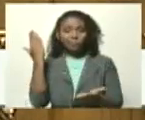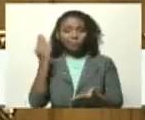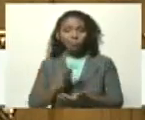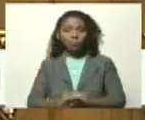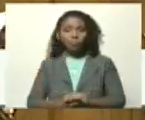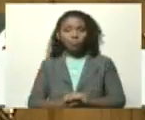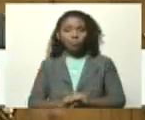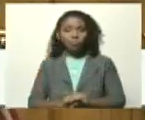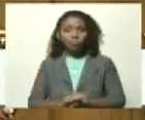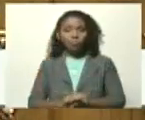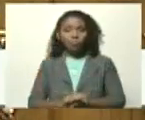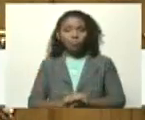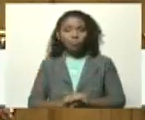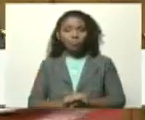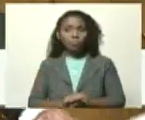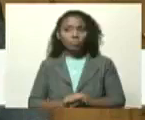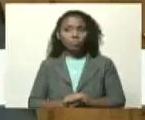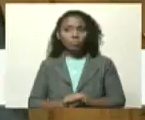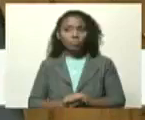en esa